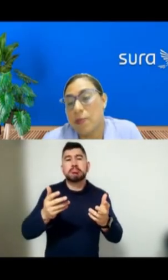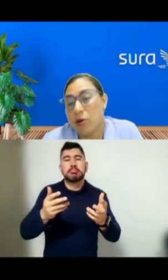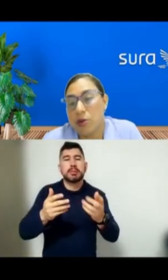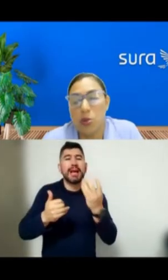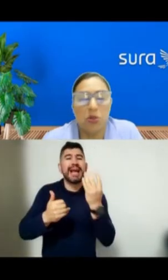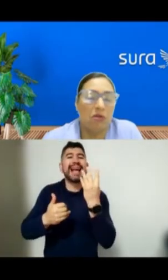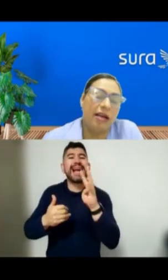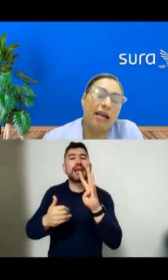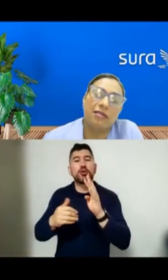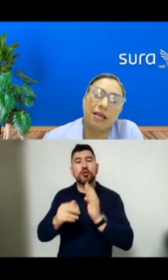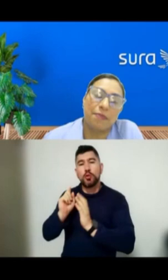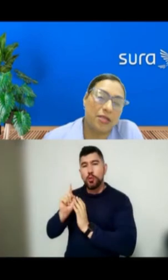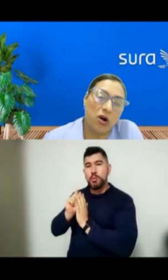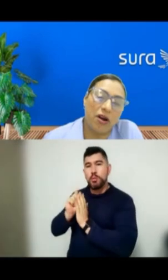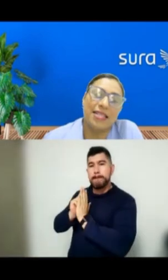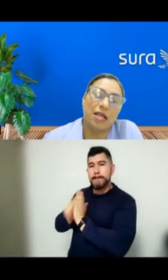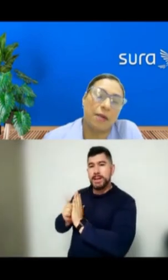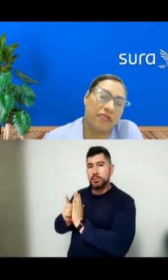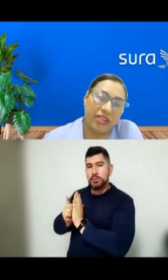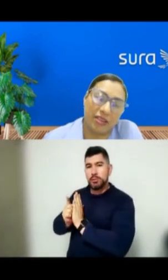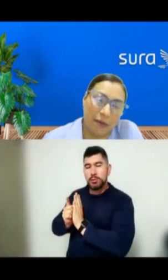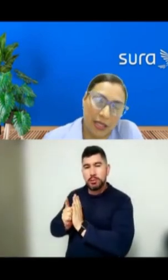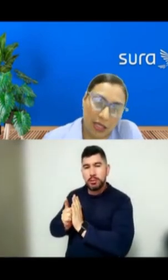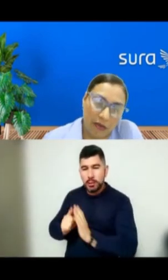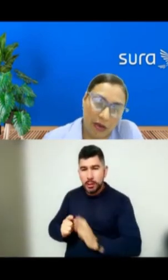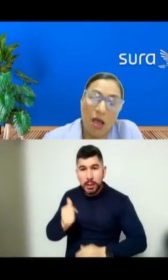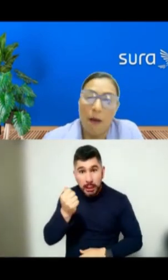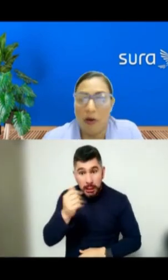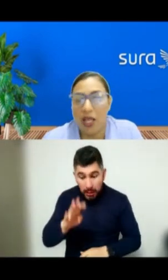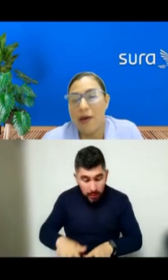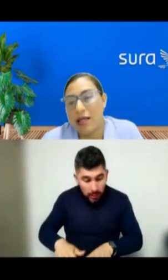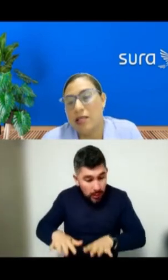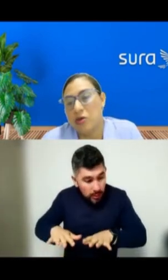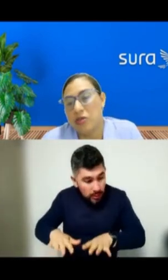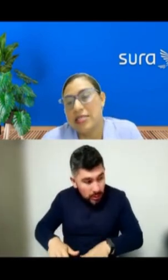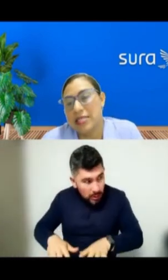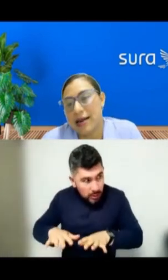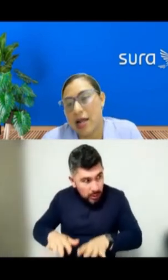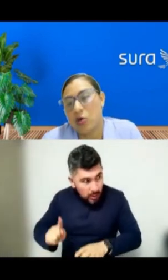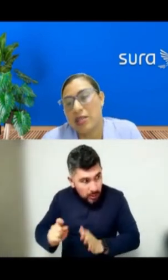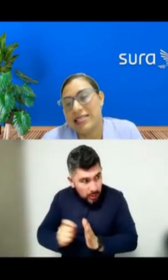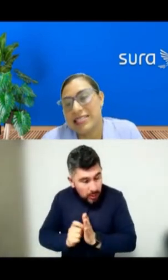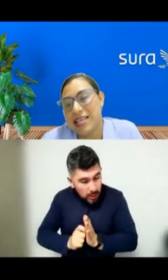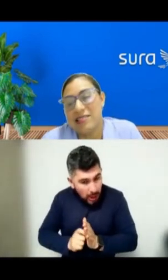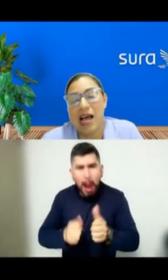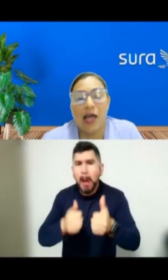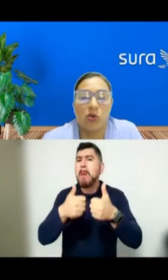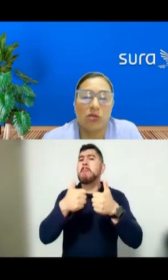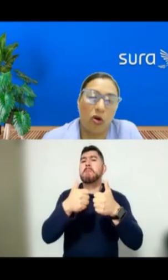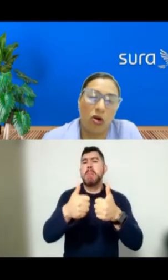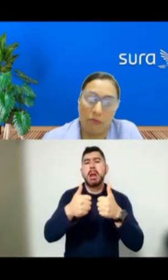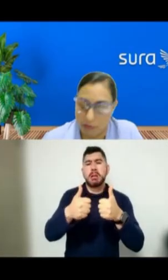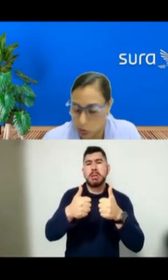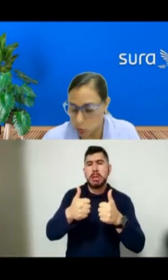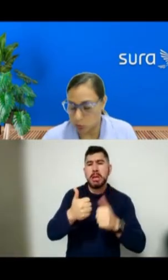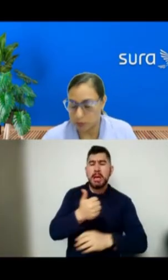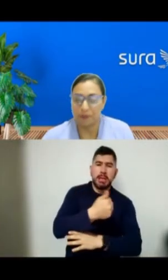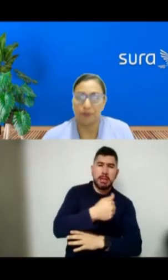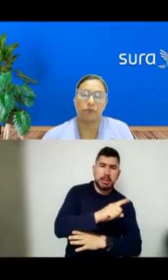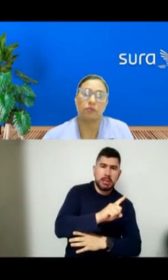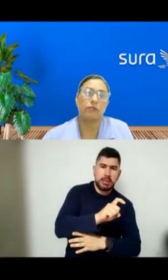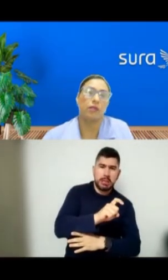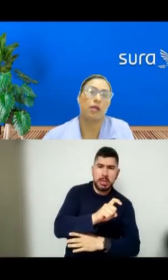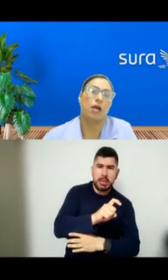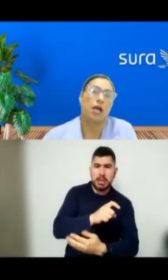14 respiraciones por minuto, el señor está perfectamente bien, porque va dentro de ese rango, de 16 a 12 por